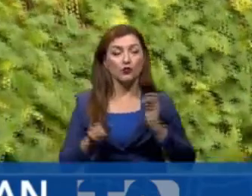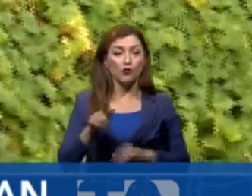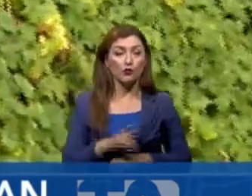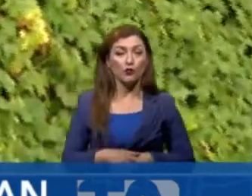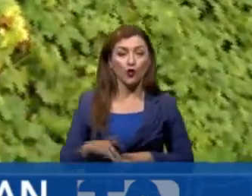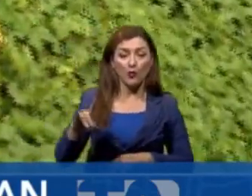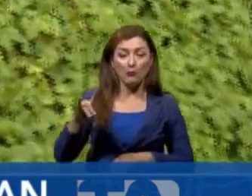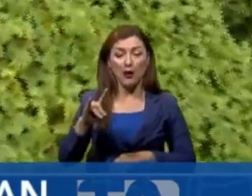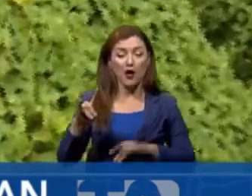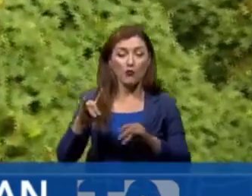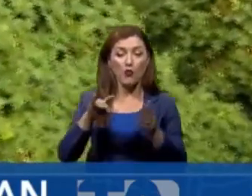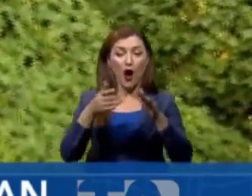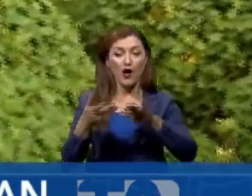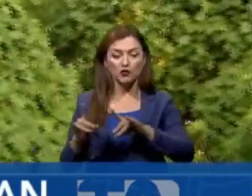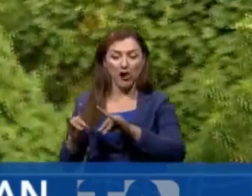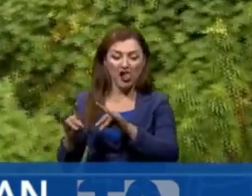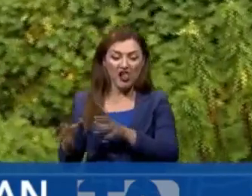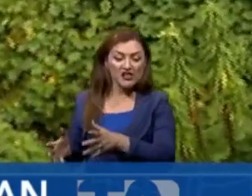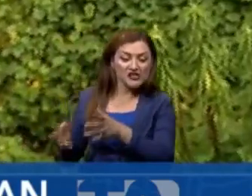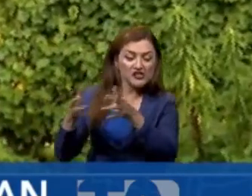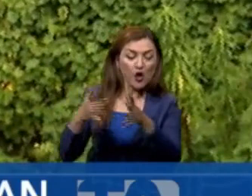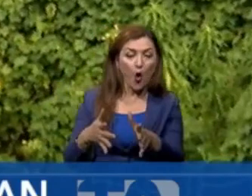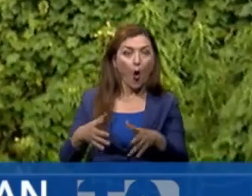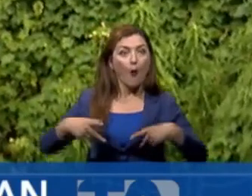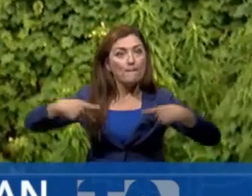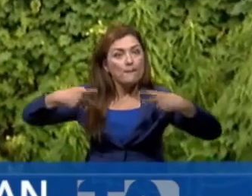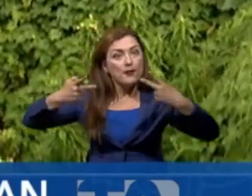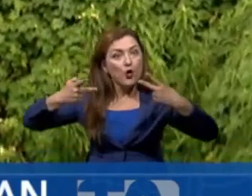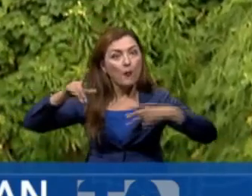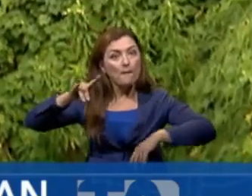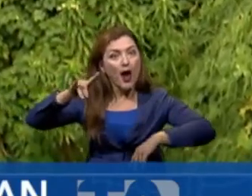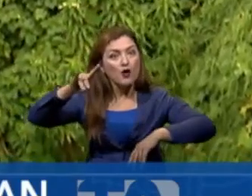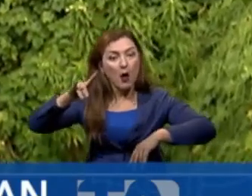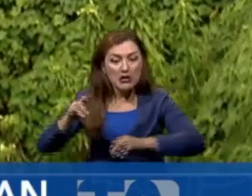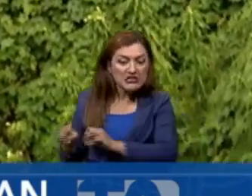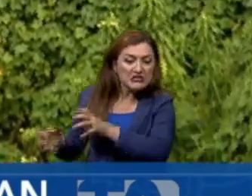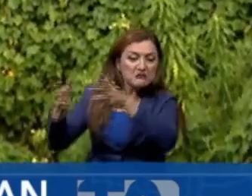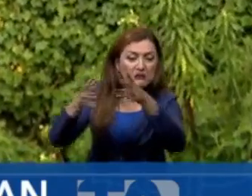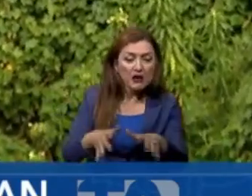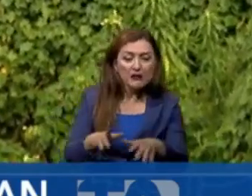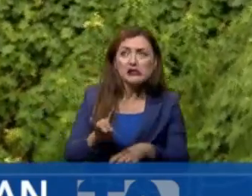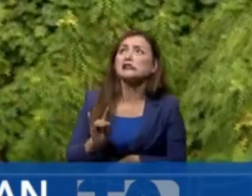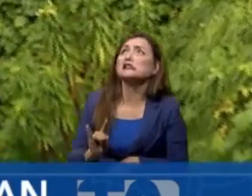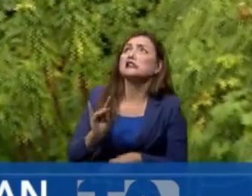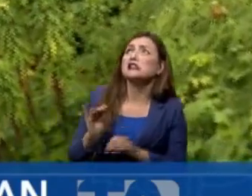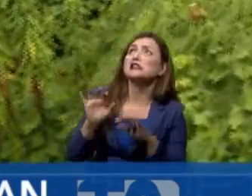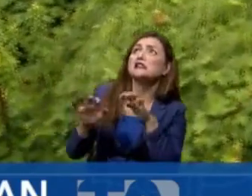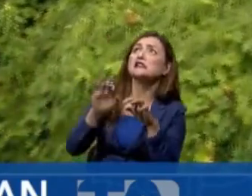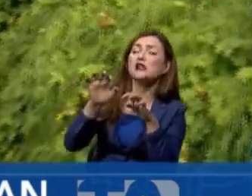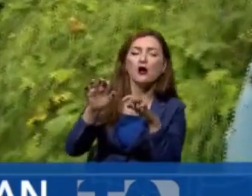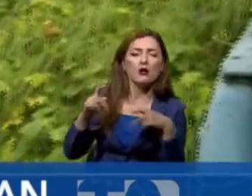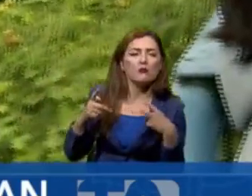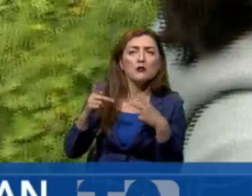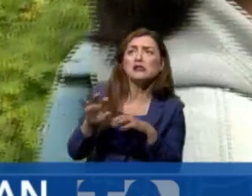botan a la quebrada los perros muertos y vivos ya entonces los animalitos no pueden ni salir los que están vivos